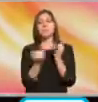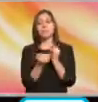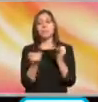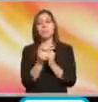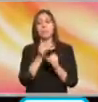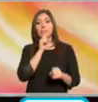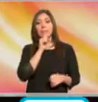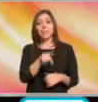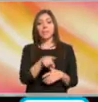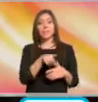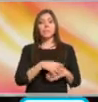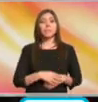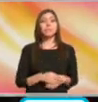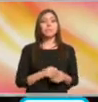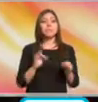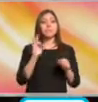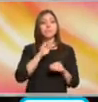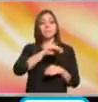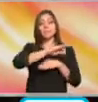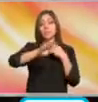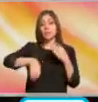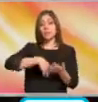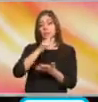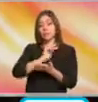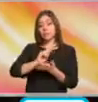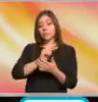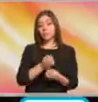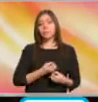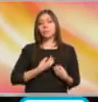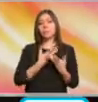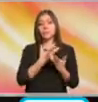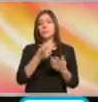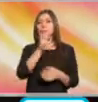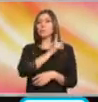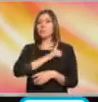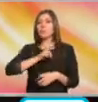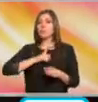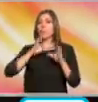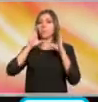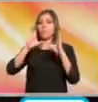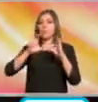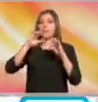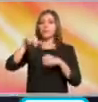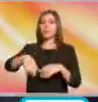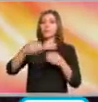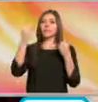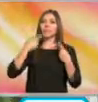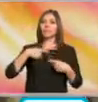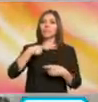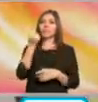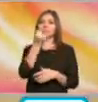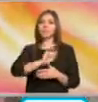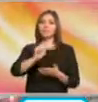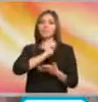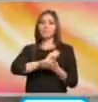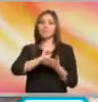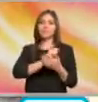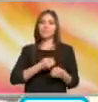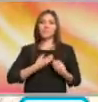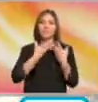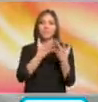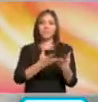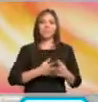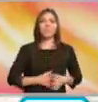también, si usted es poeta y las compone en el aire, tenga cuidado que aquí hay muchos poetas. Mire, tío